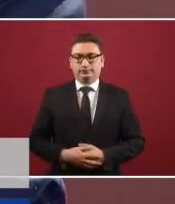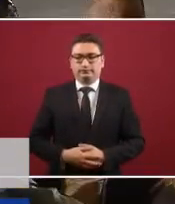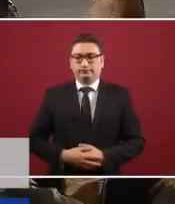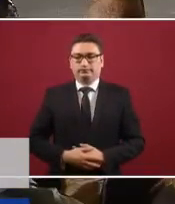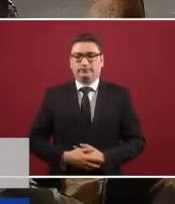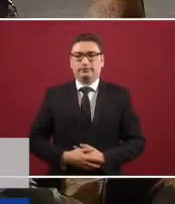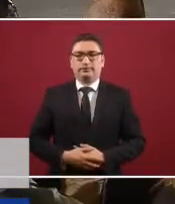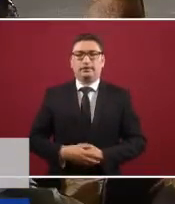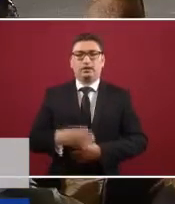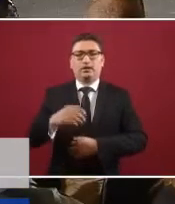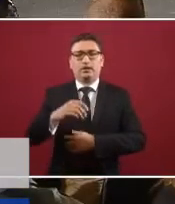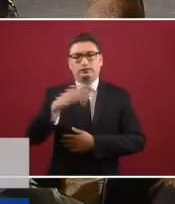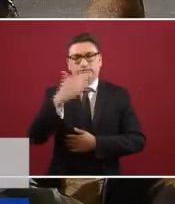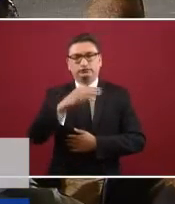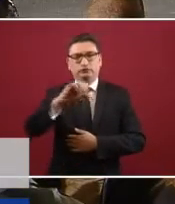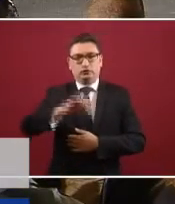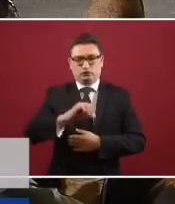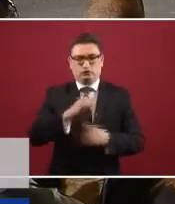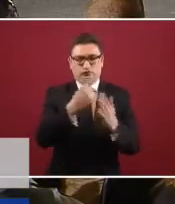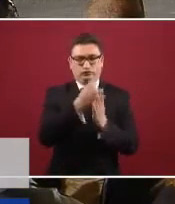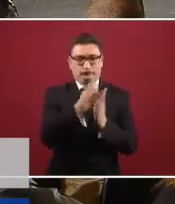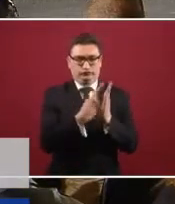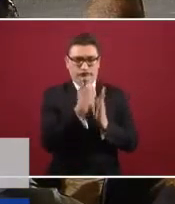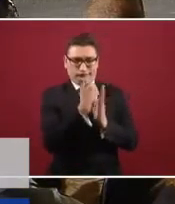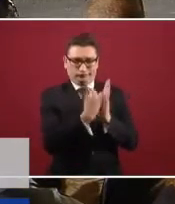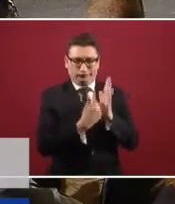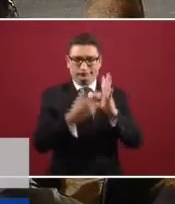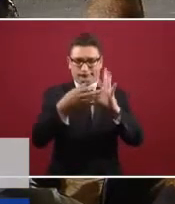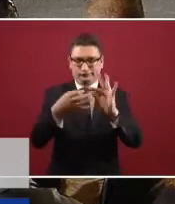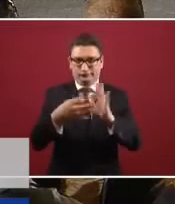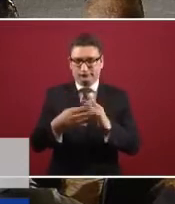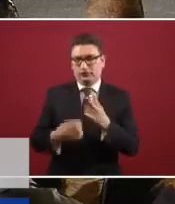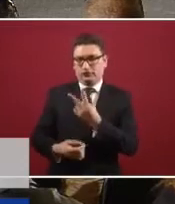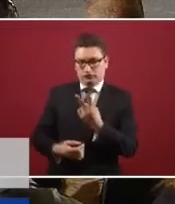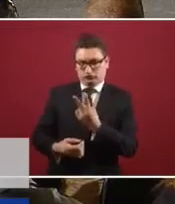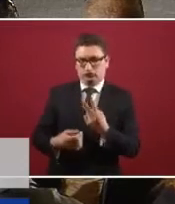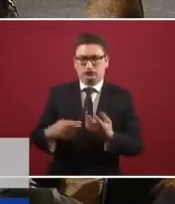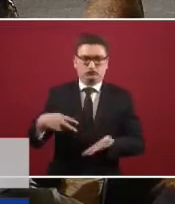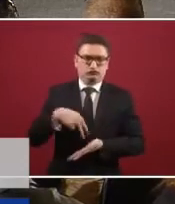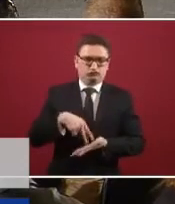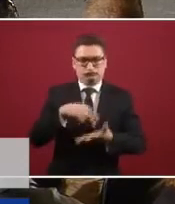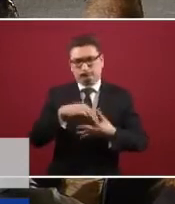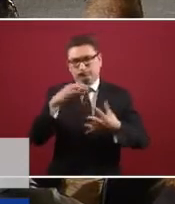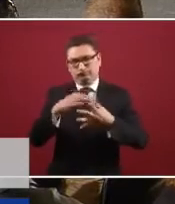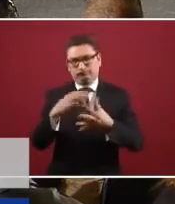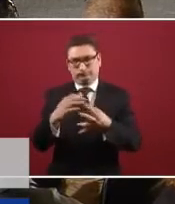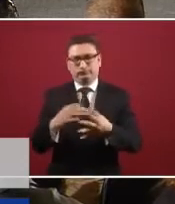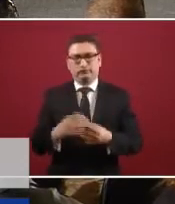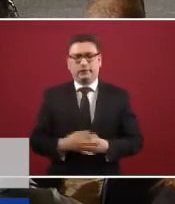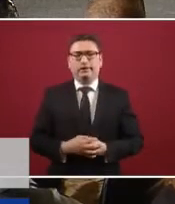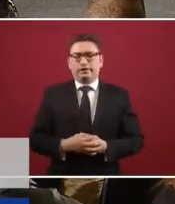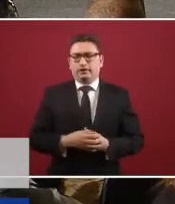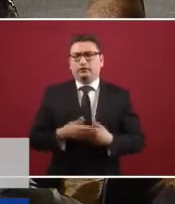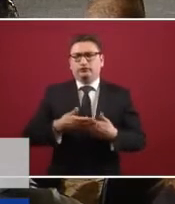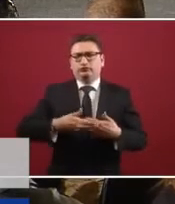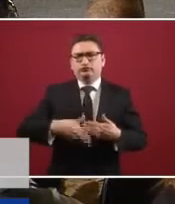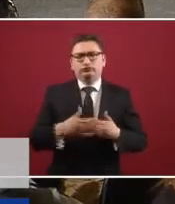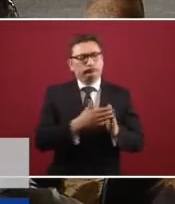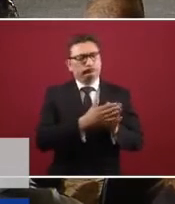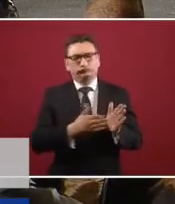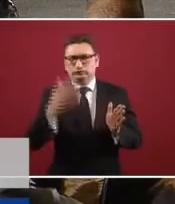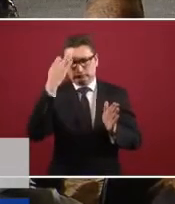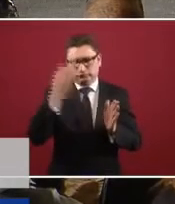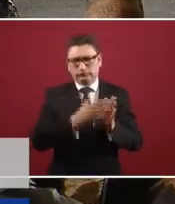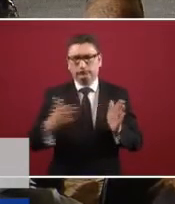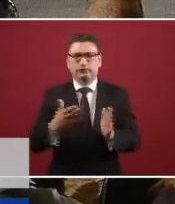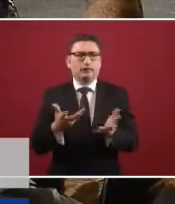del revestimiento, y aún no se ha requerido su funcionamiento. El origen de la construcción de este emisor fue la proyección de inundación de hasta 5 metros en la